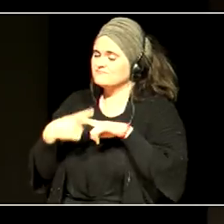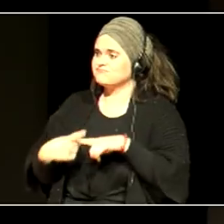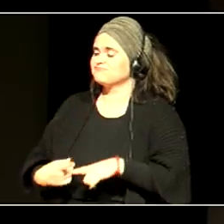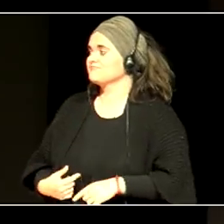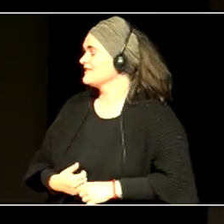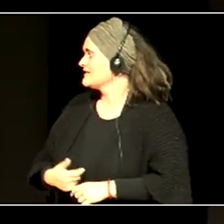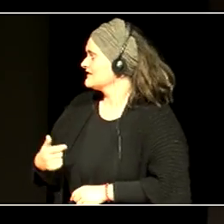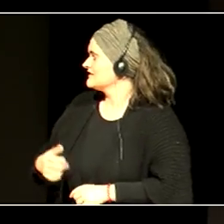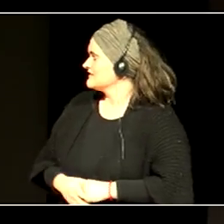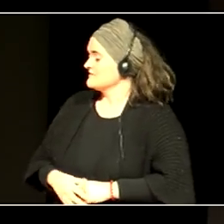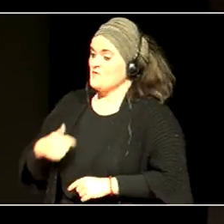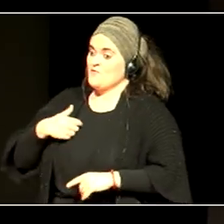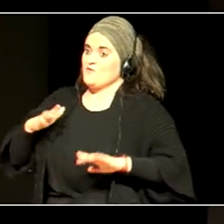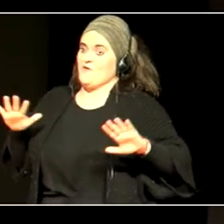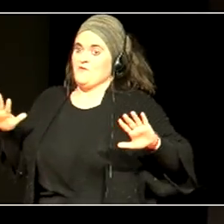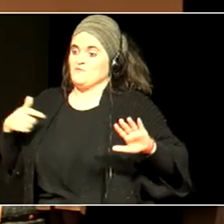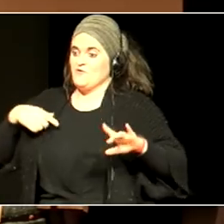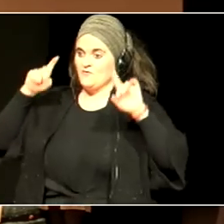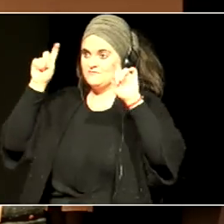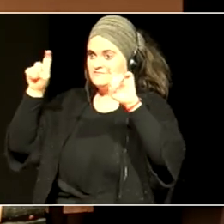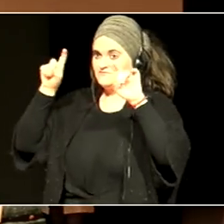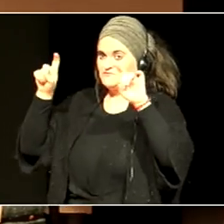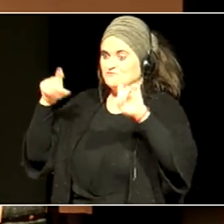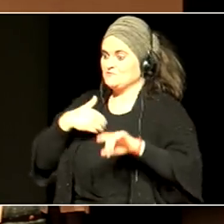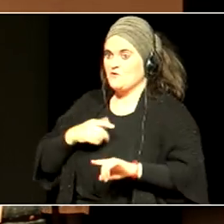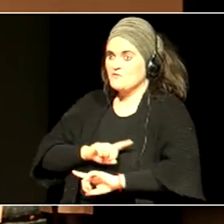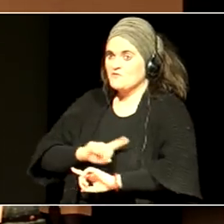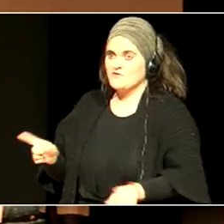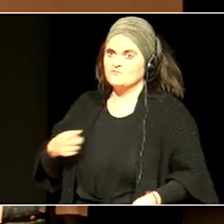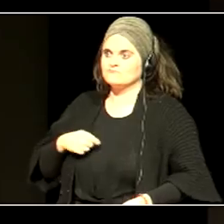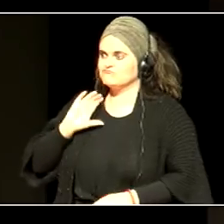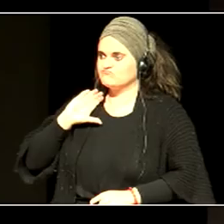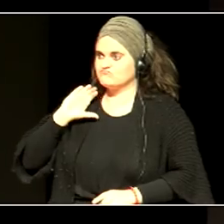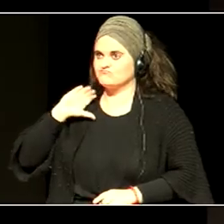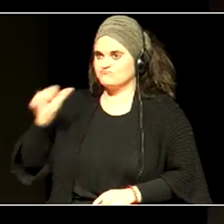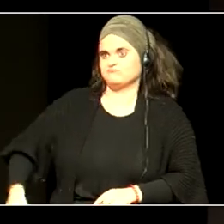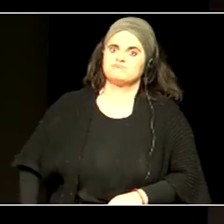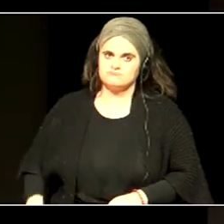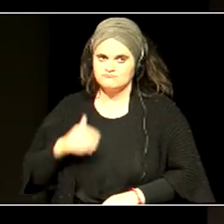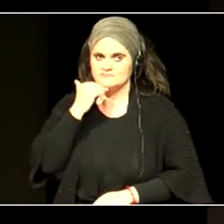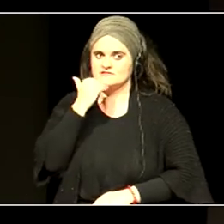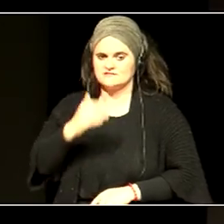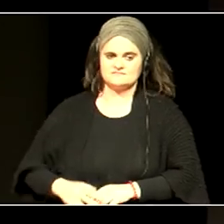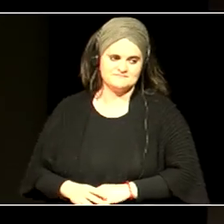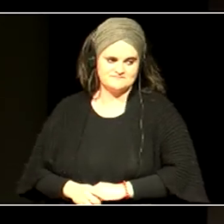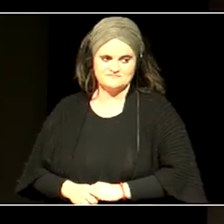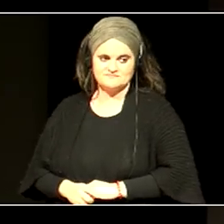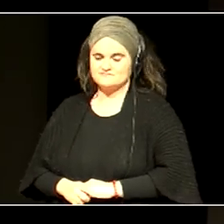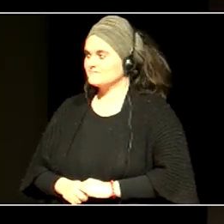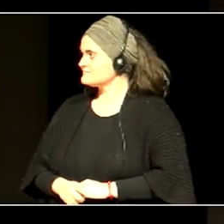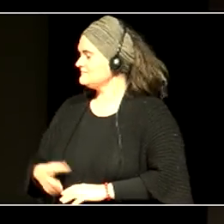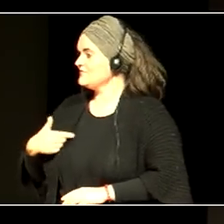ikeno nint na irz benetan aberos os buen jo